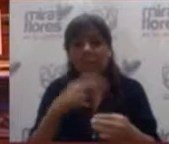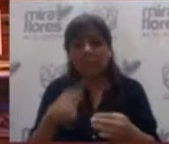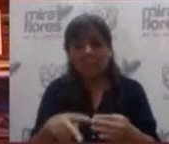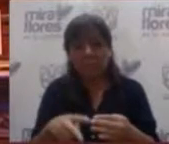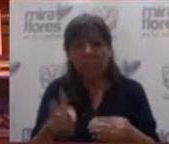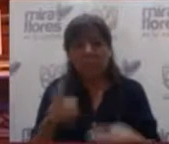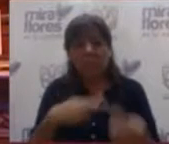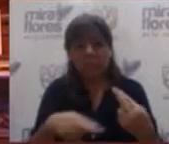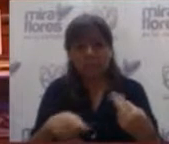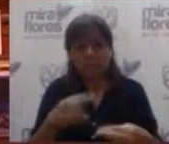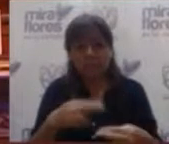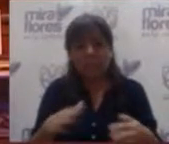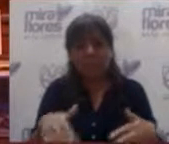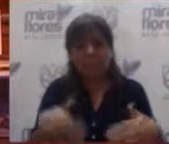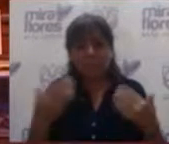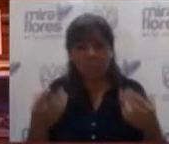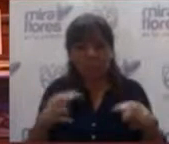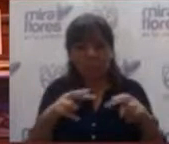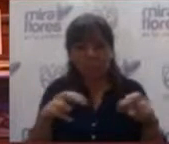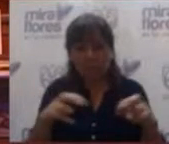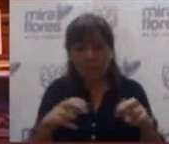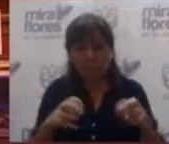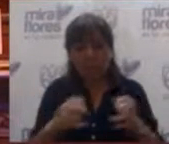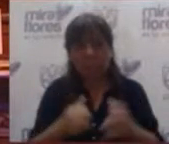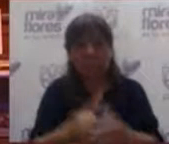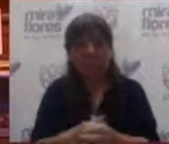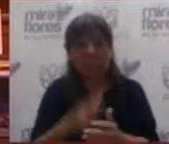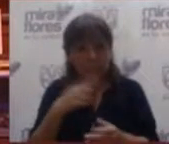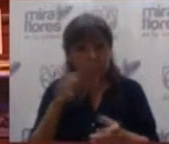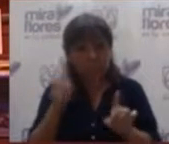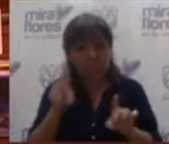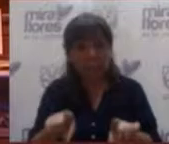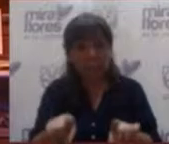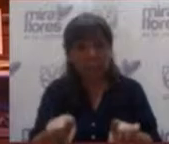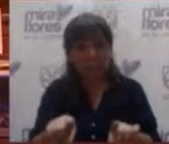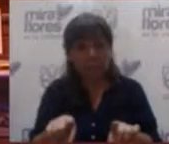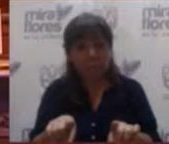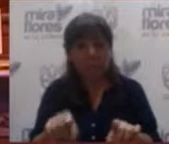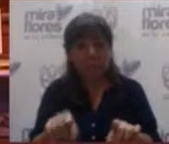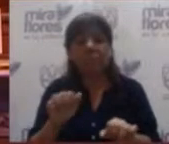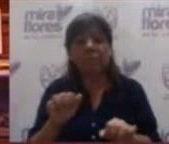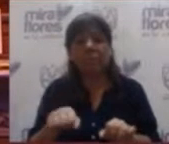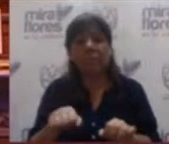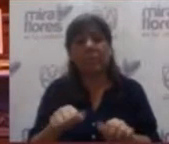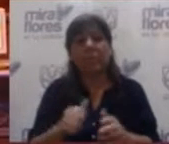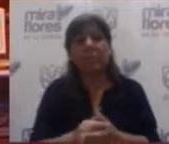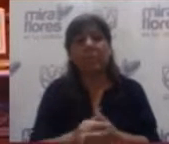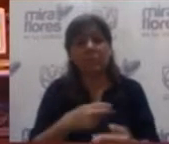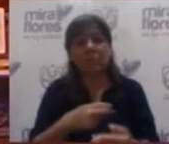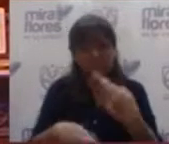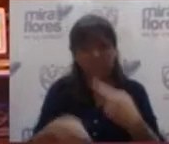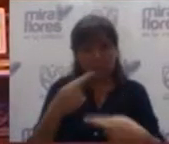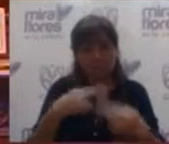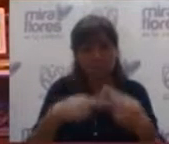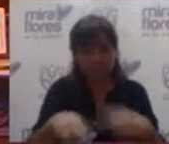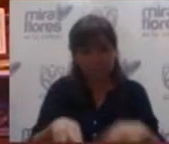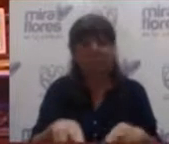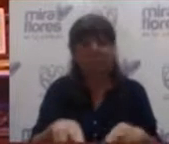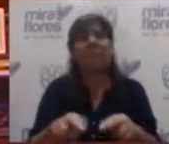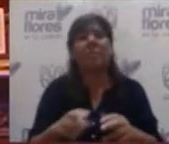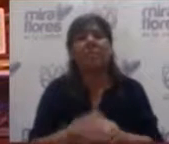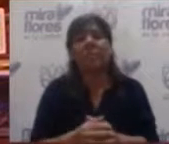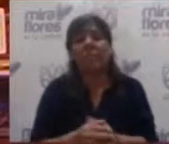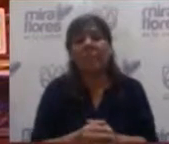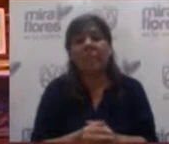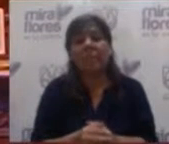forma en la respectiva comisión. ¿Estamos de acuerdo? De acuerdo, muy bien. Entonces esto regresa entonces a la comisión. Vamos